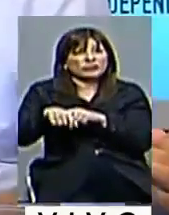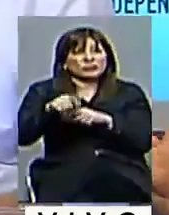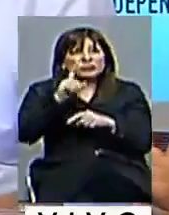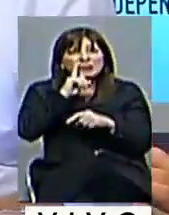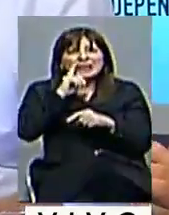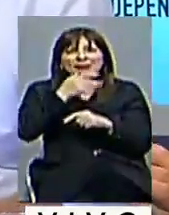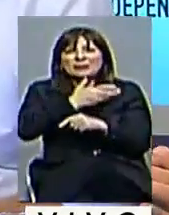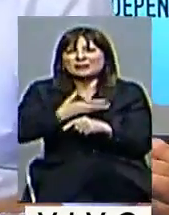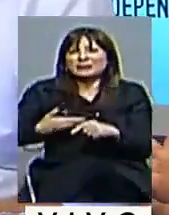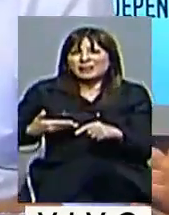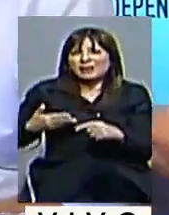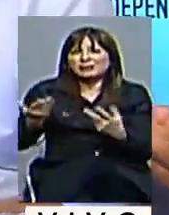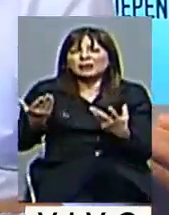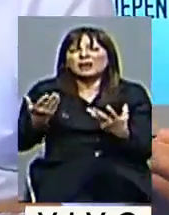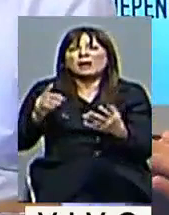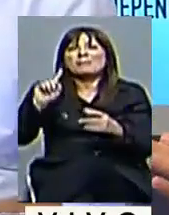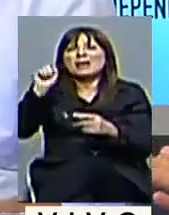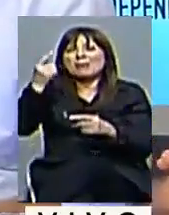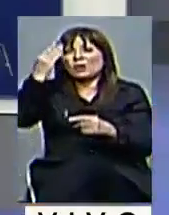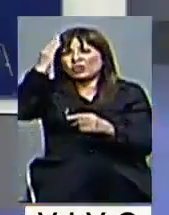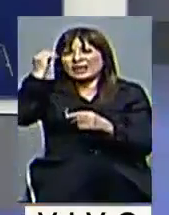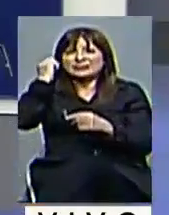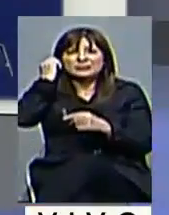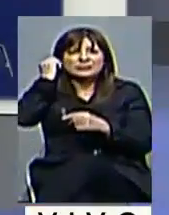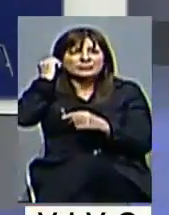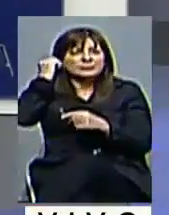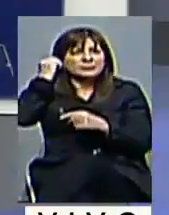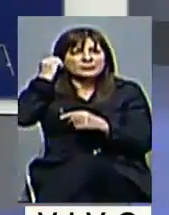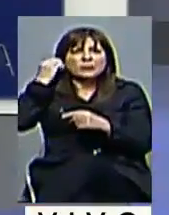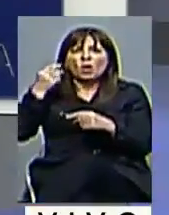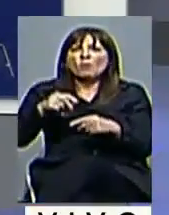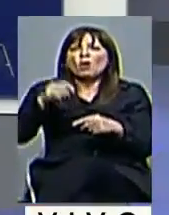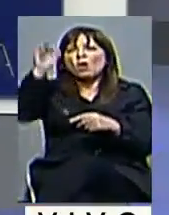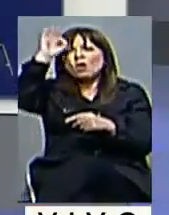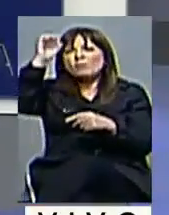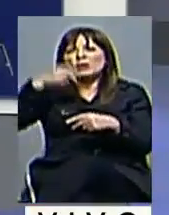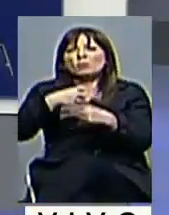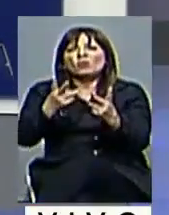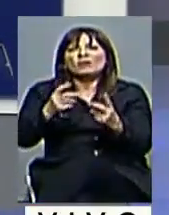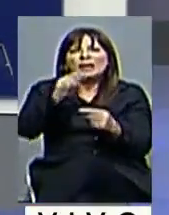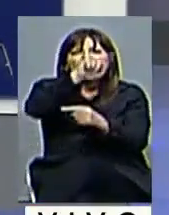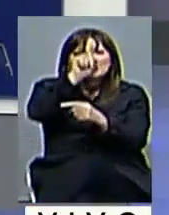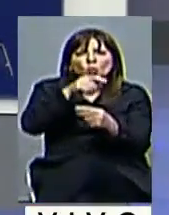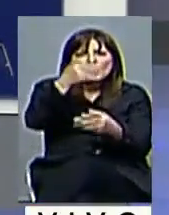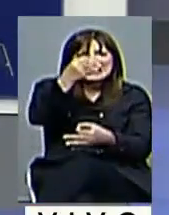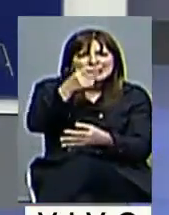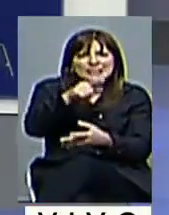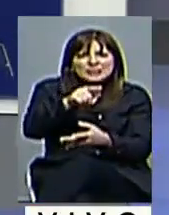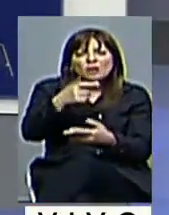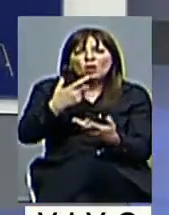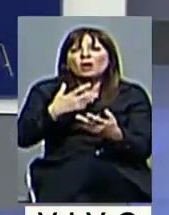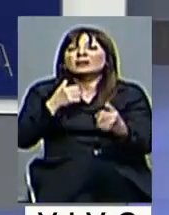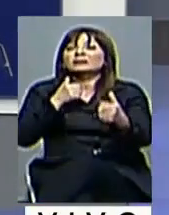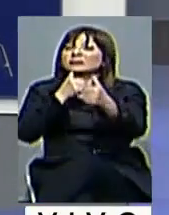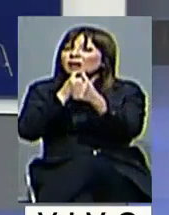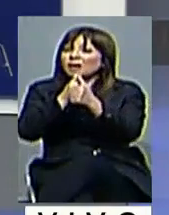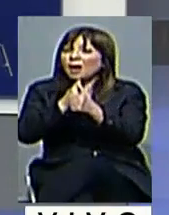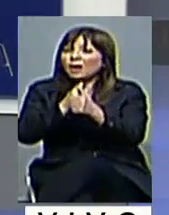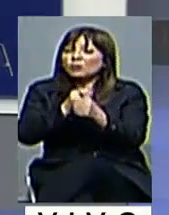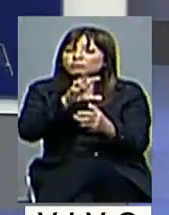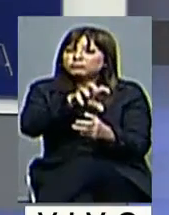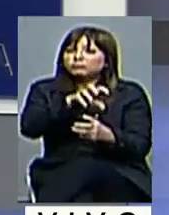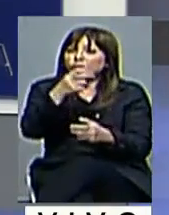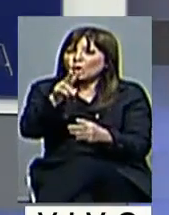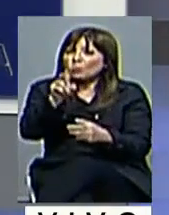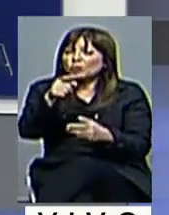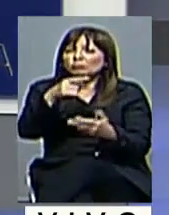el presidente en ejercicio los primeros días con respecto a la opinión pública, es decir, las encuestas. Lo segundo es cuán cercano tenga su propio sector, es decir,